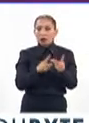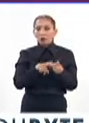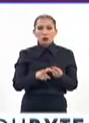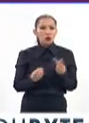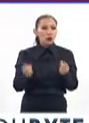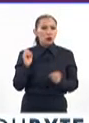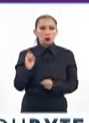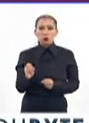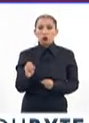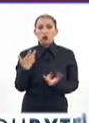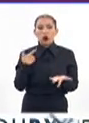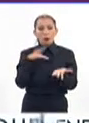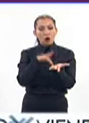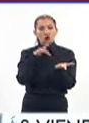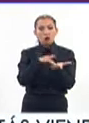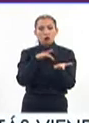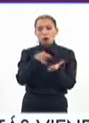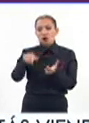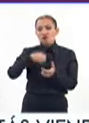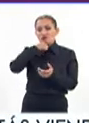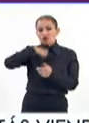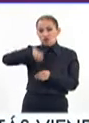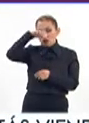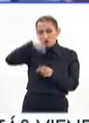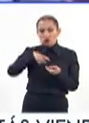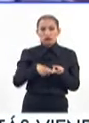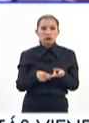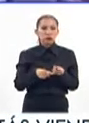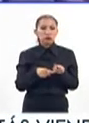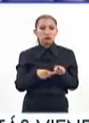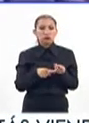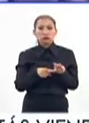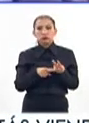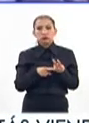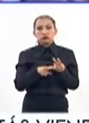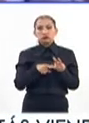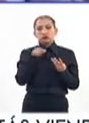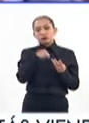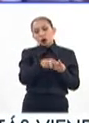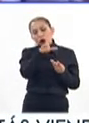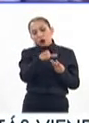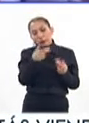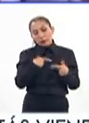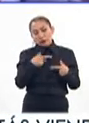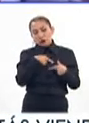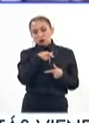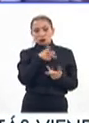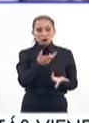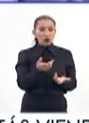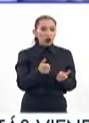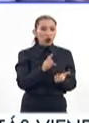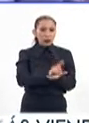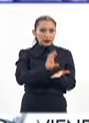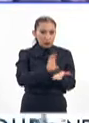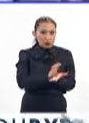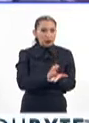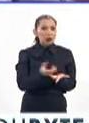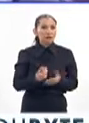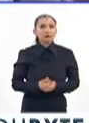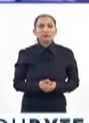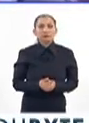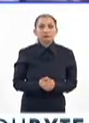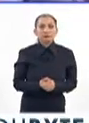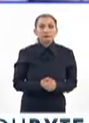crédito, un apoyo por ser adulto mayor, por ser una persona con